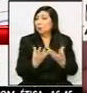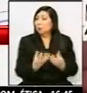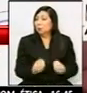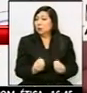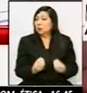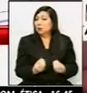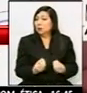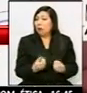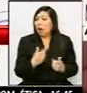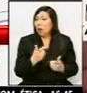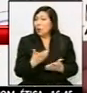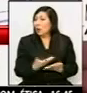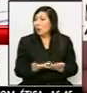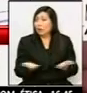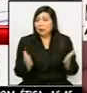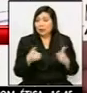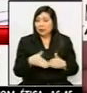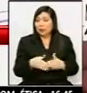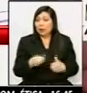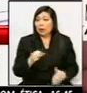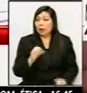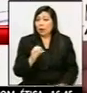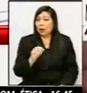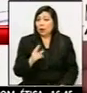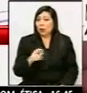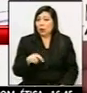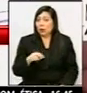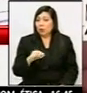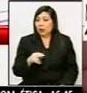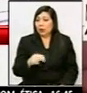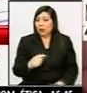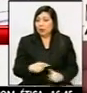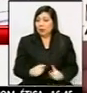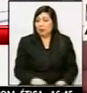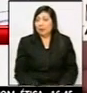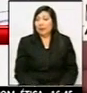la siembra y cosecha de agua no ha llegado al Coropuna, ese volcán emblemático que es